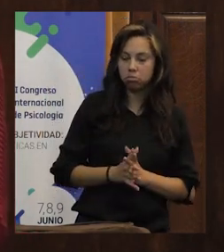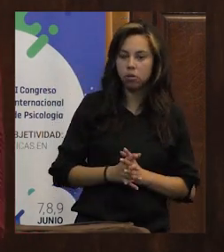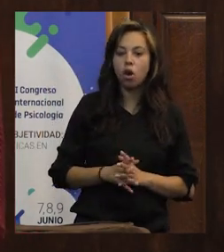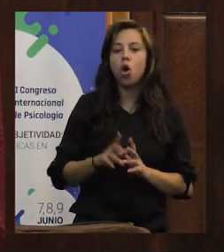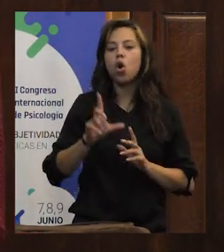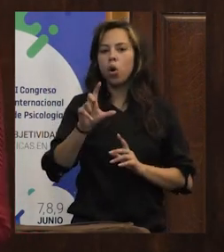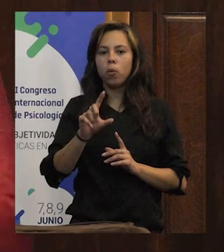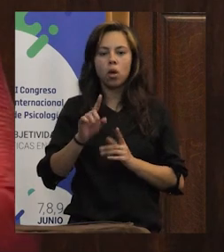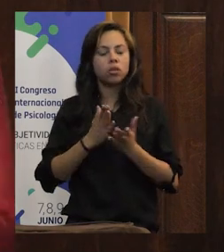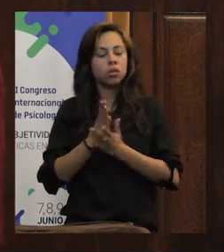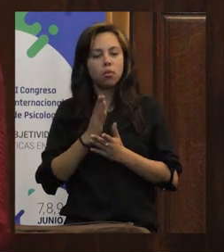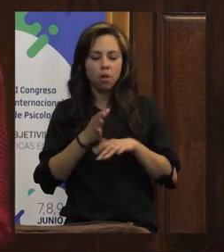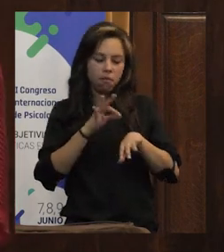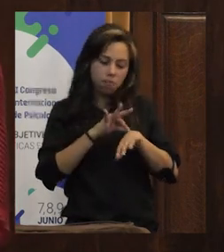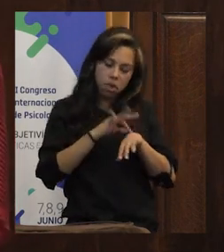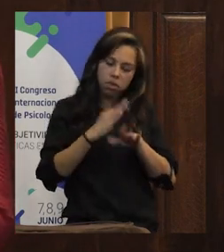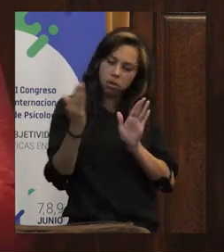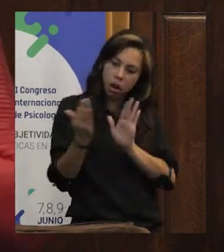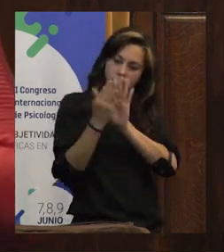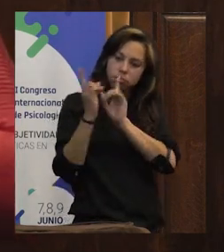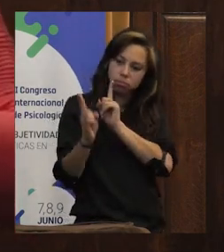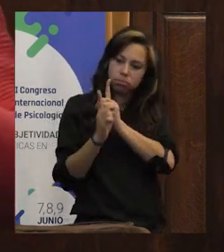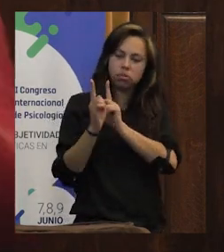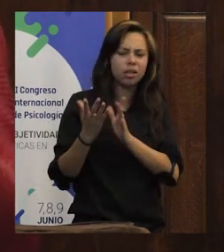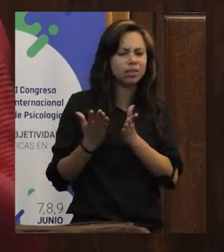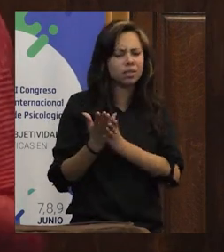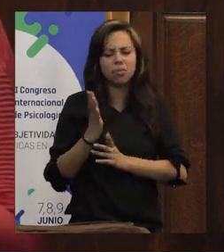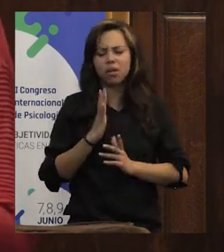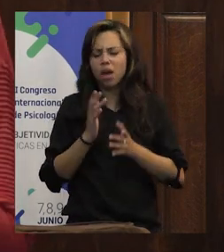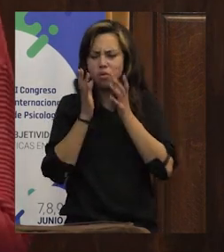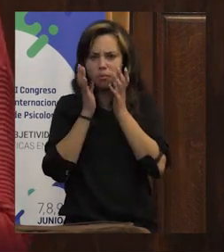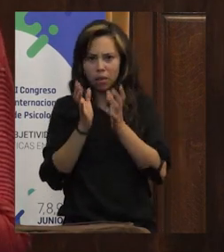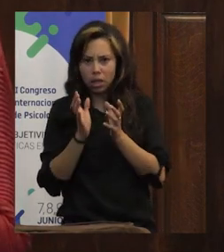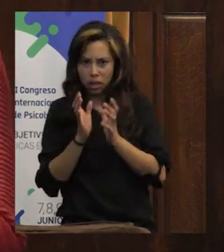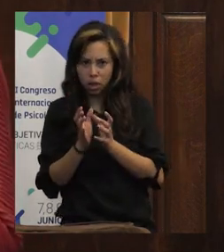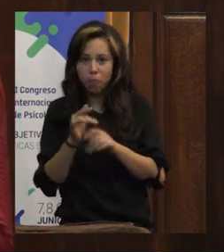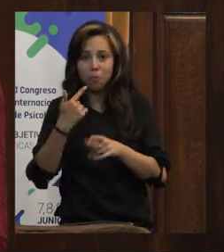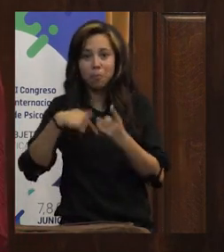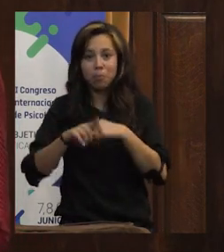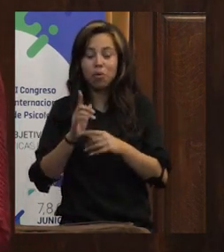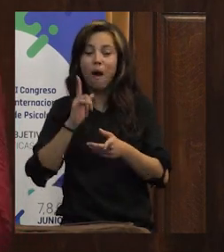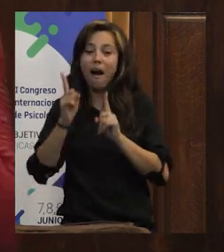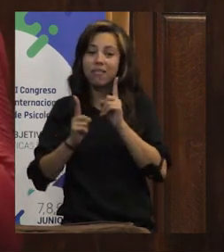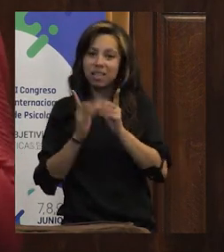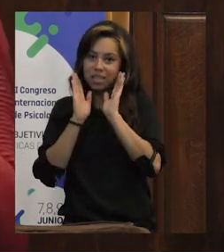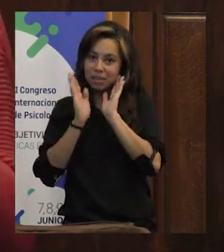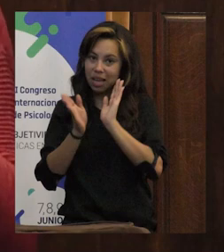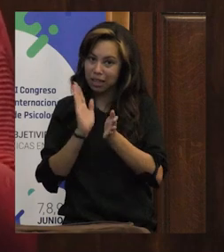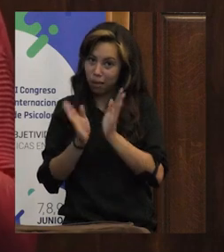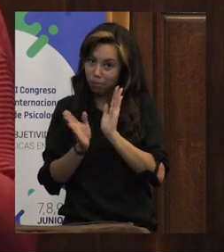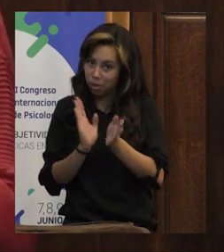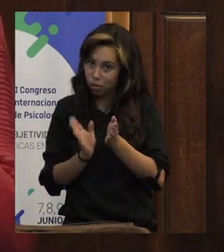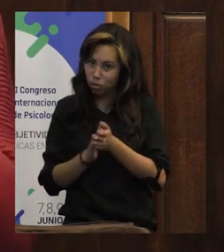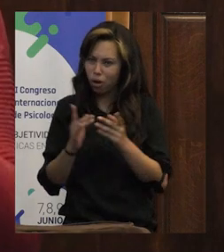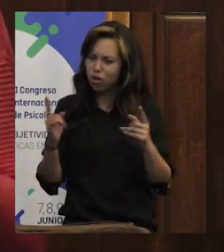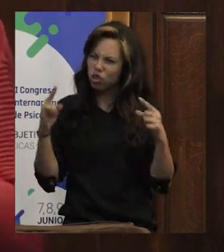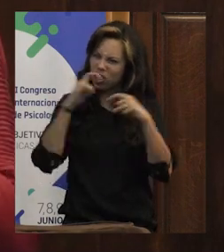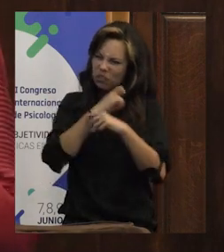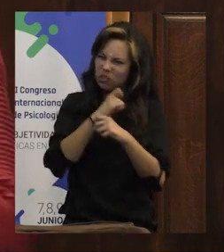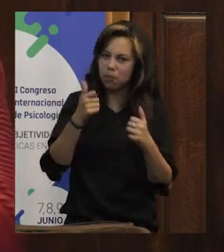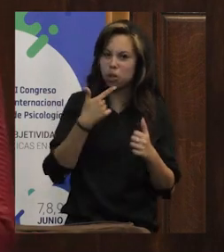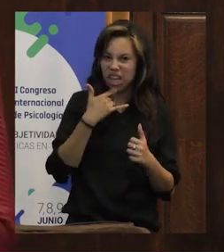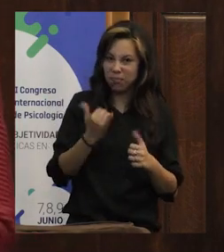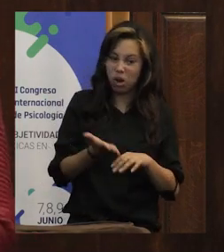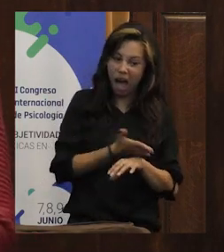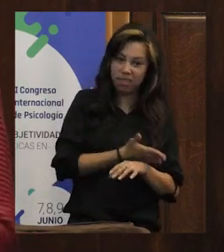tiene riesgos, ¿sí? Entonces, es una protección para los sistemas de salud, los profesionales